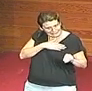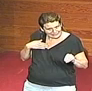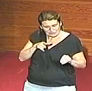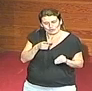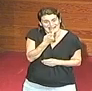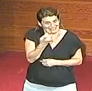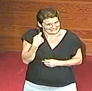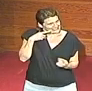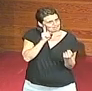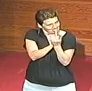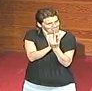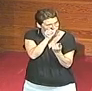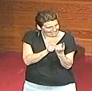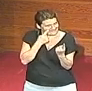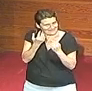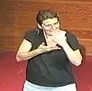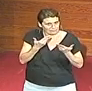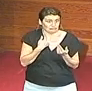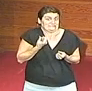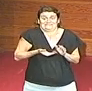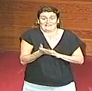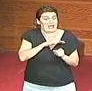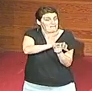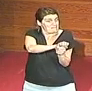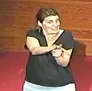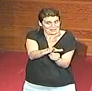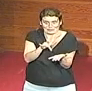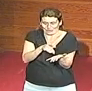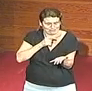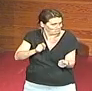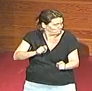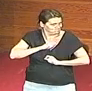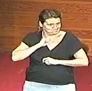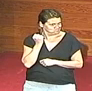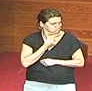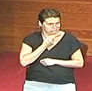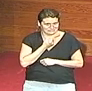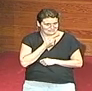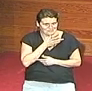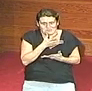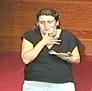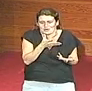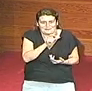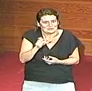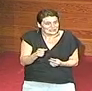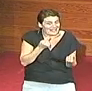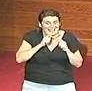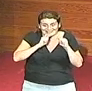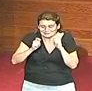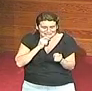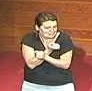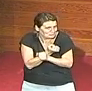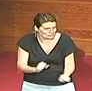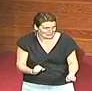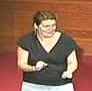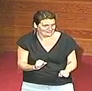ahí. La pandemia nos mató para eso. No podíamos ir a entrevistar a la gente. O en muchos casos nos ponían